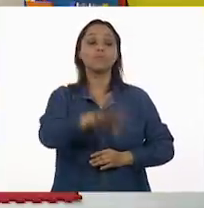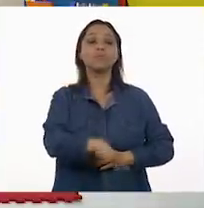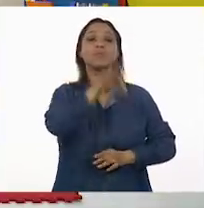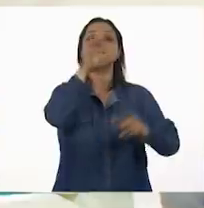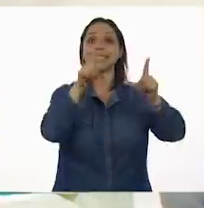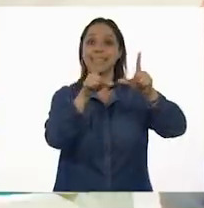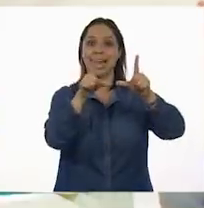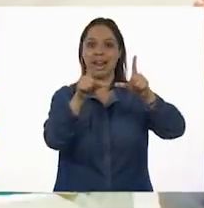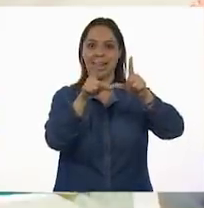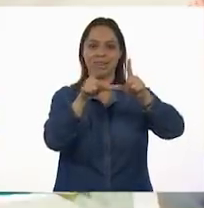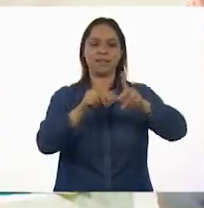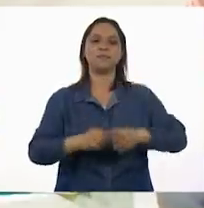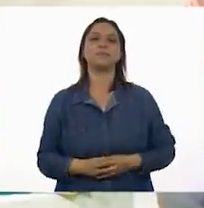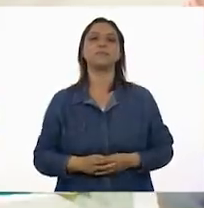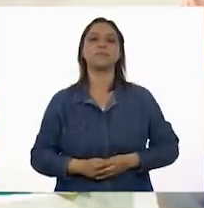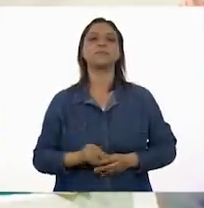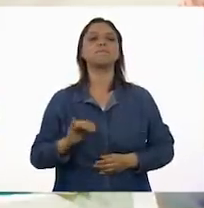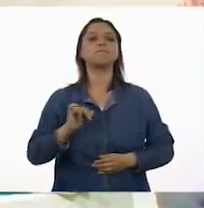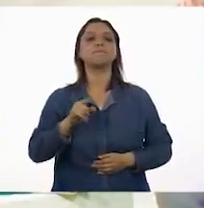primera? Sí, sí, sí, sí, sí.